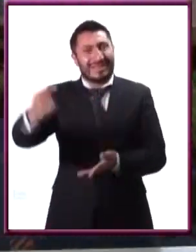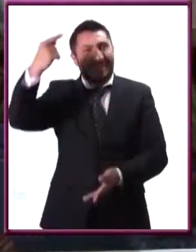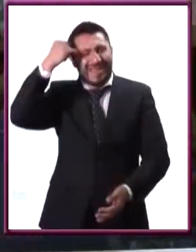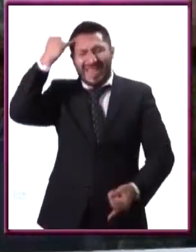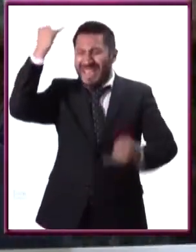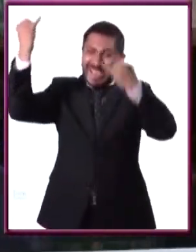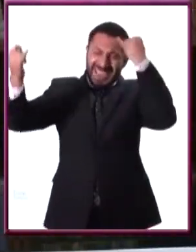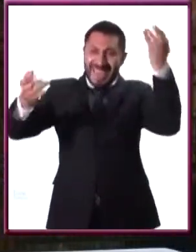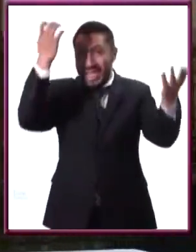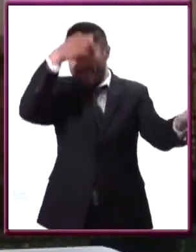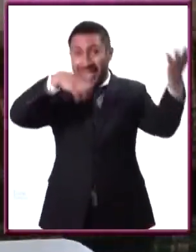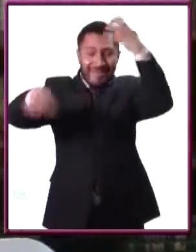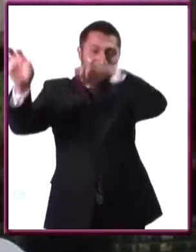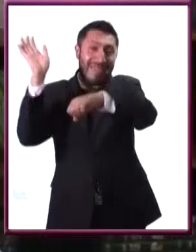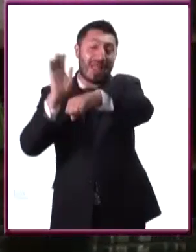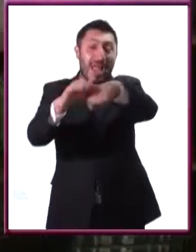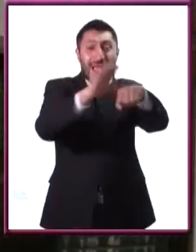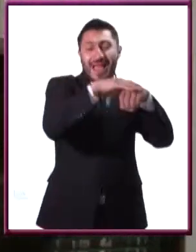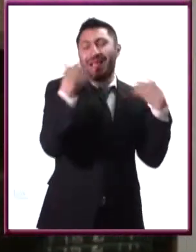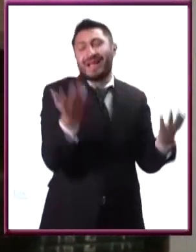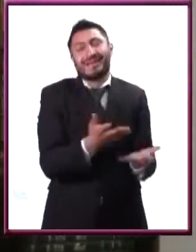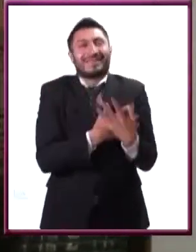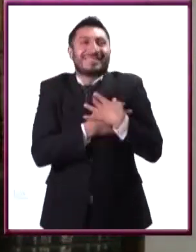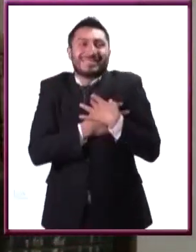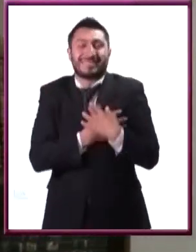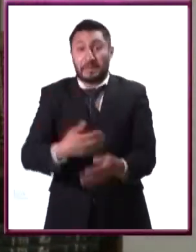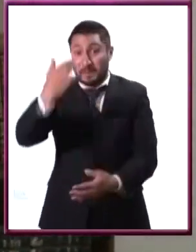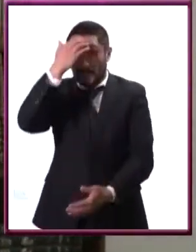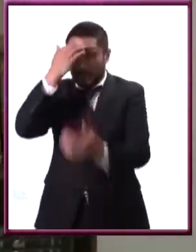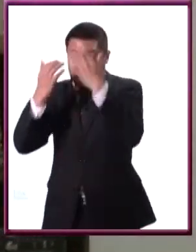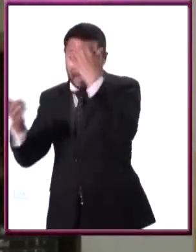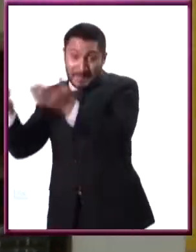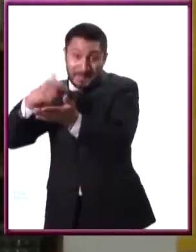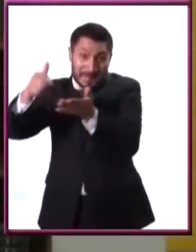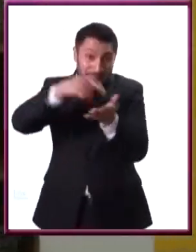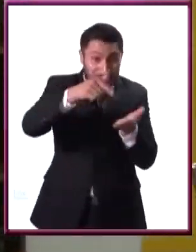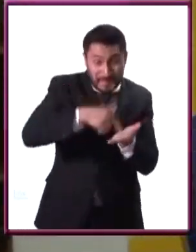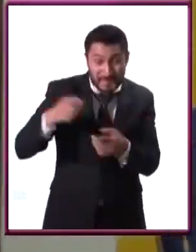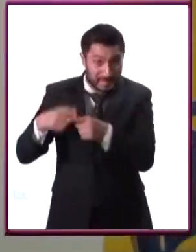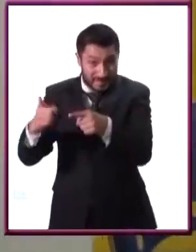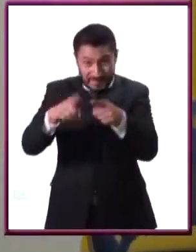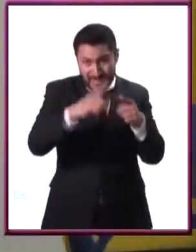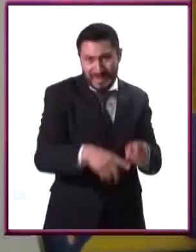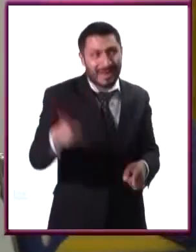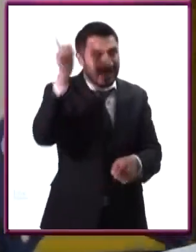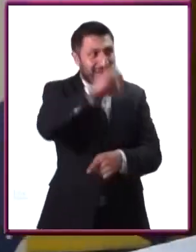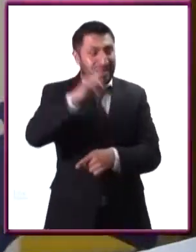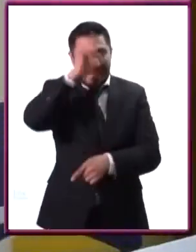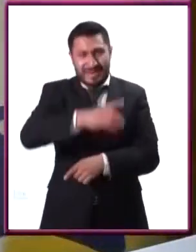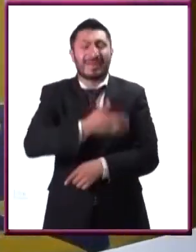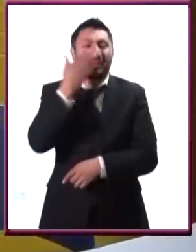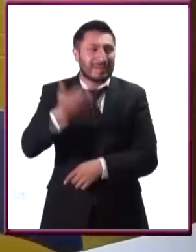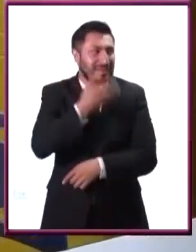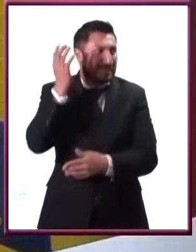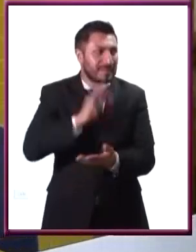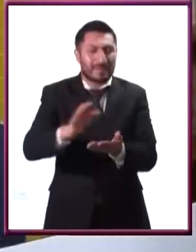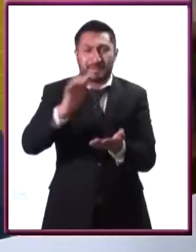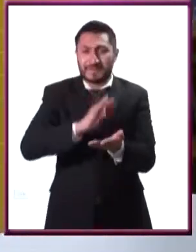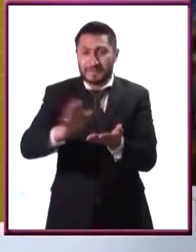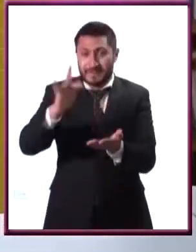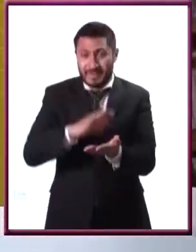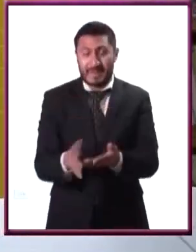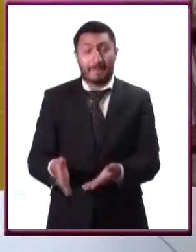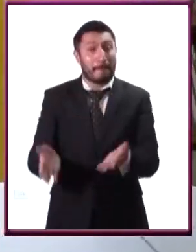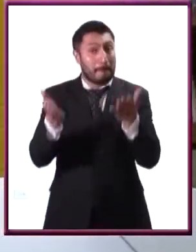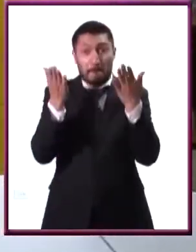tener experiencias, amigos, amores, conocer lugares. ¿Es recomendable formar el hábito de la